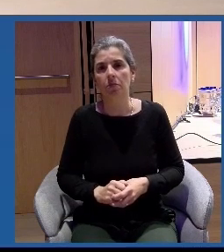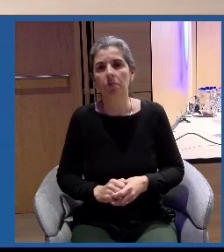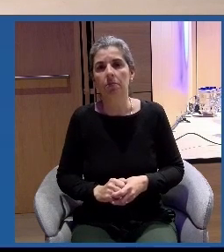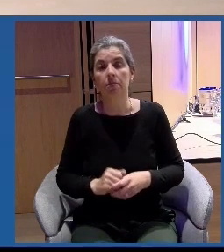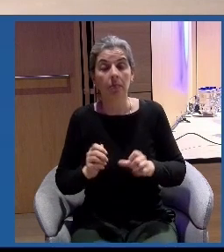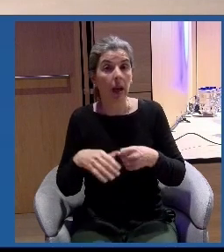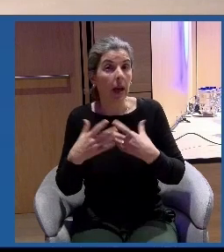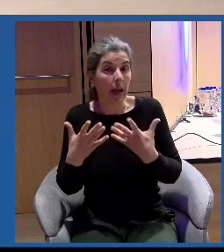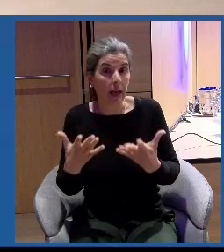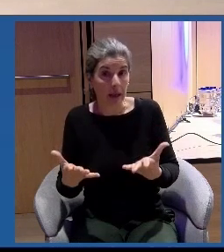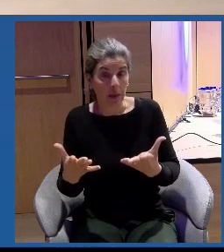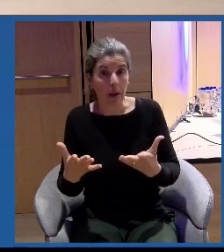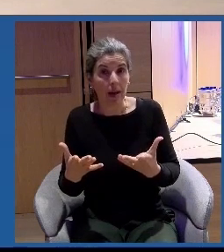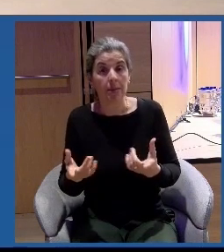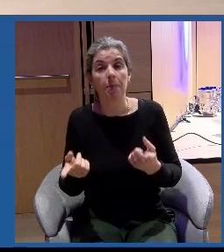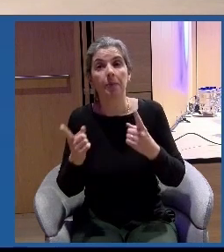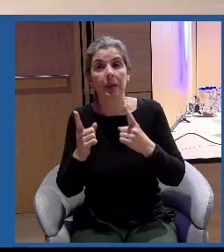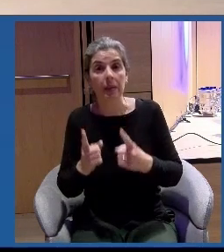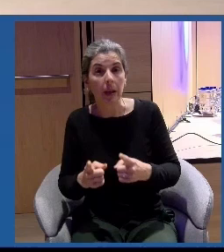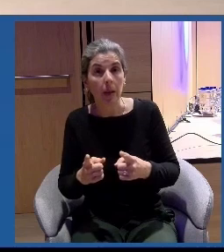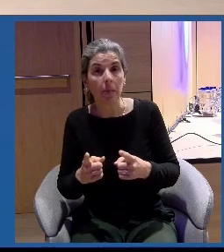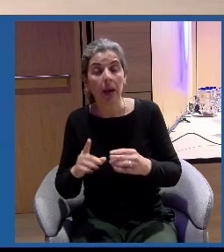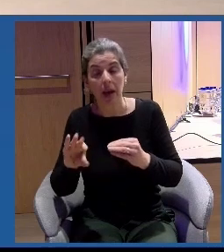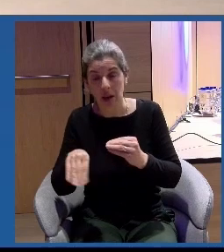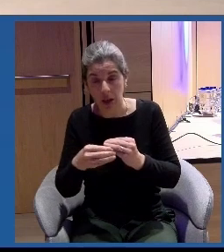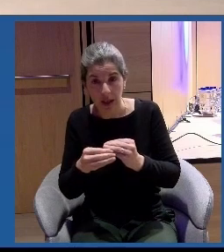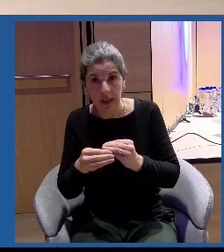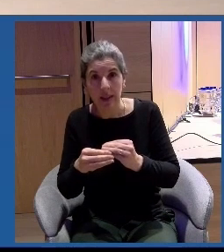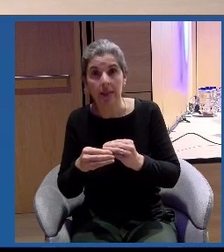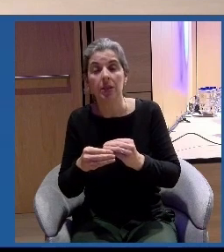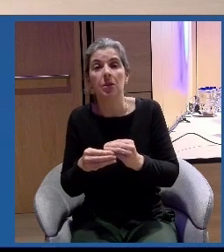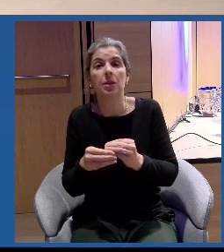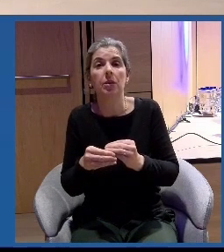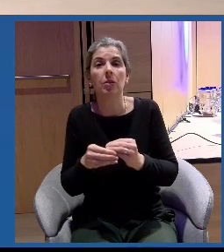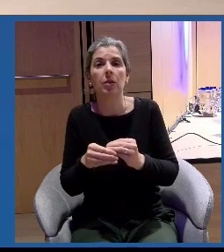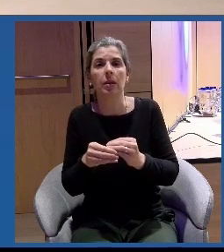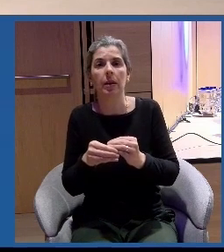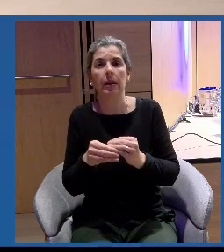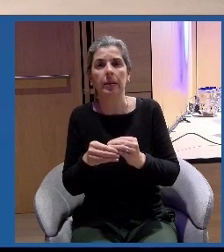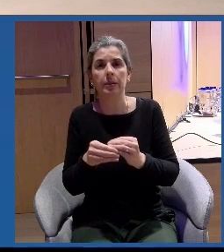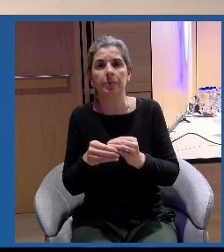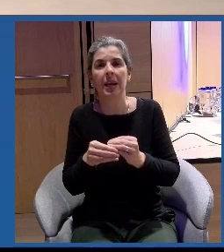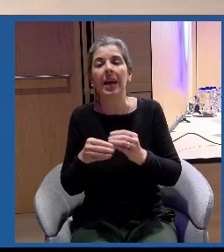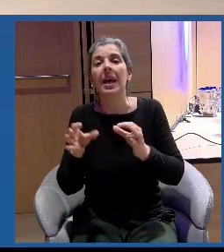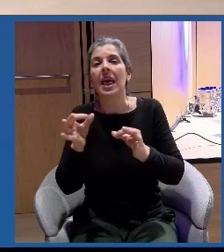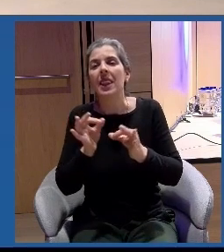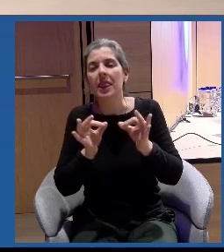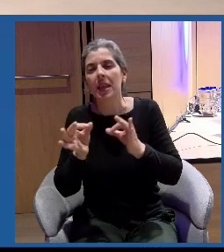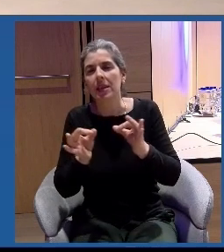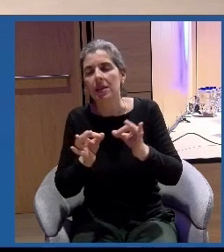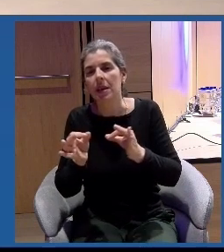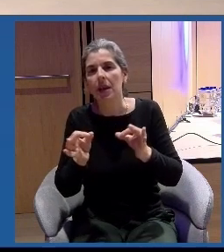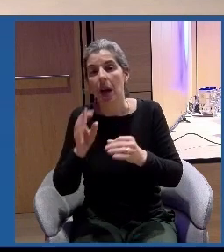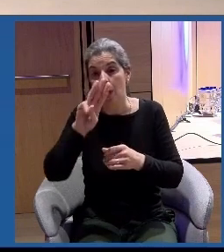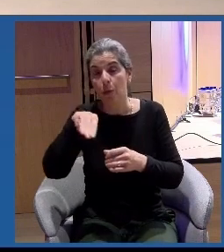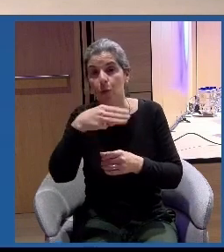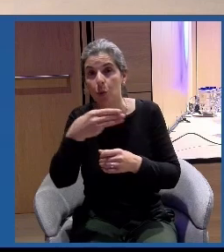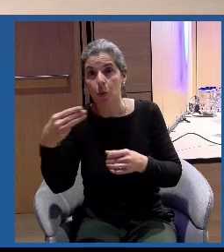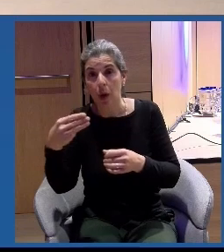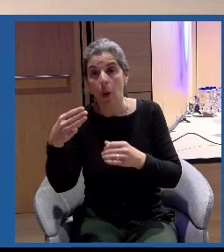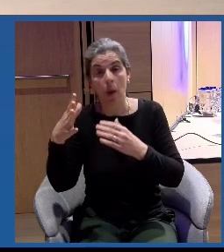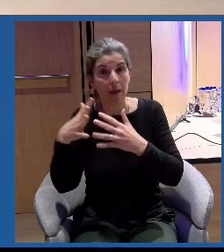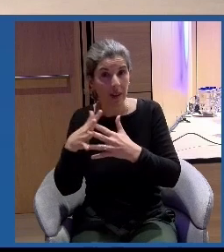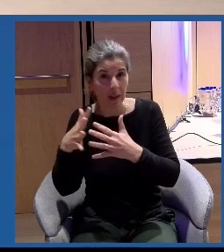forma un poco paralela, pero van a ver que al final esto todo se reúne. Diseñamos un portal de transparencia, le